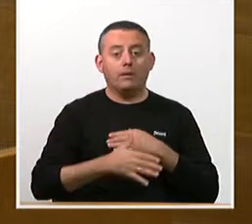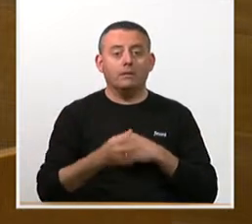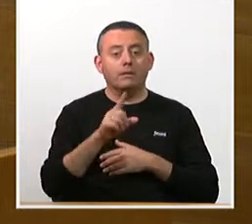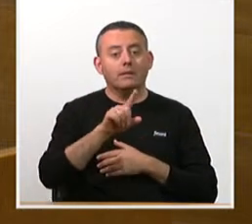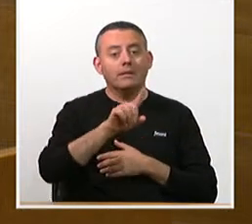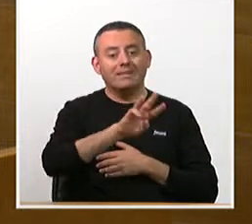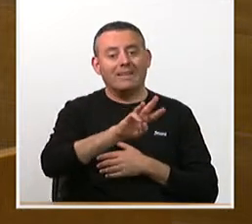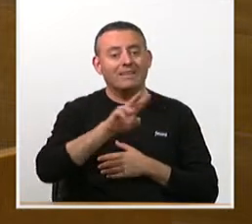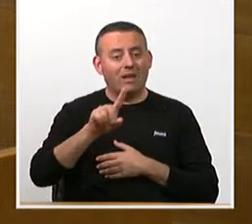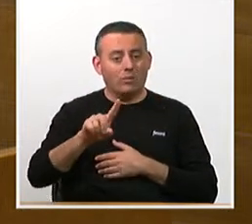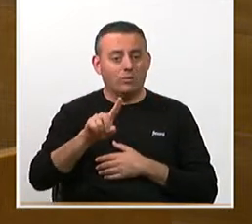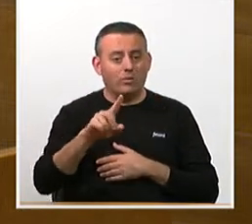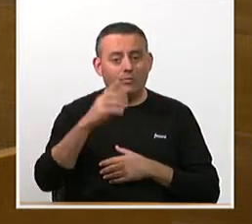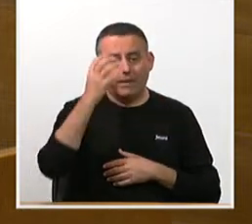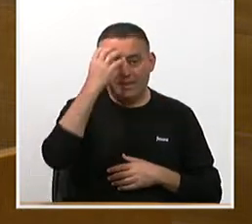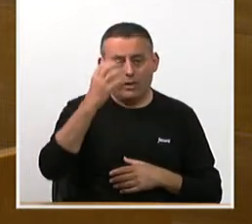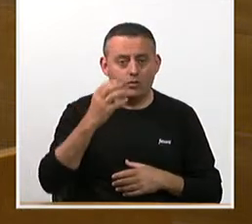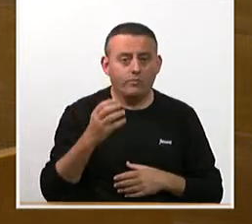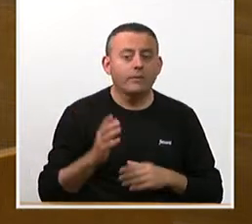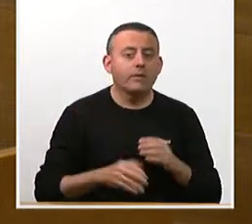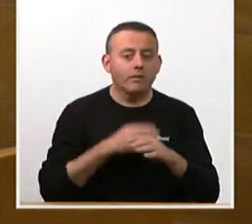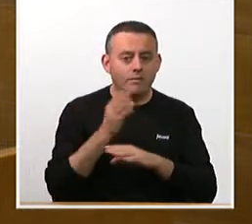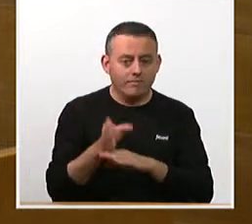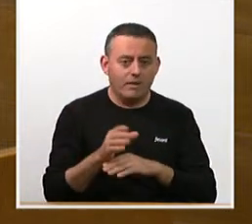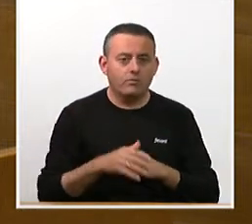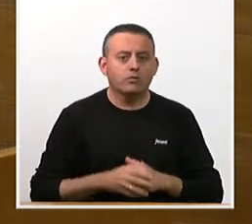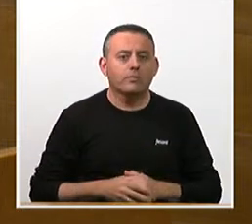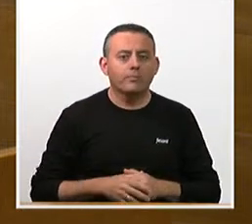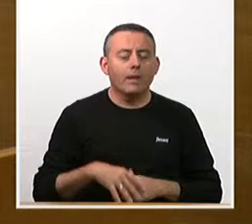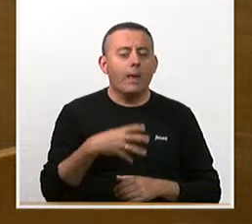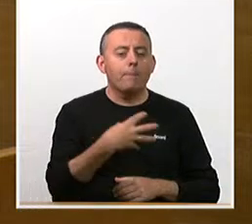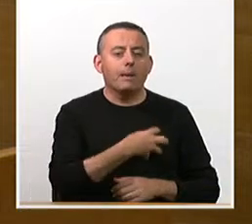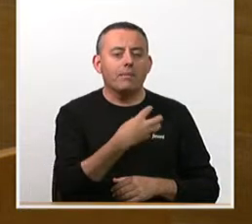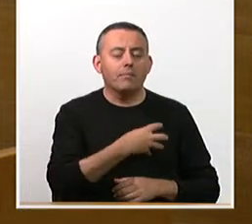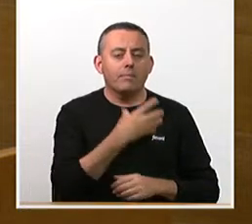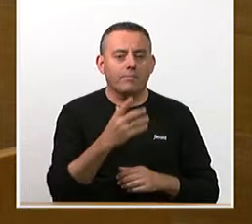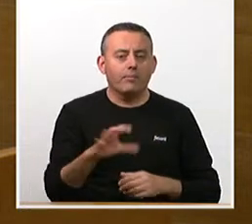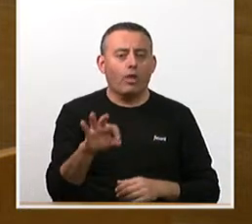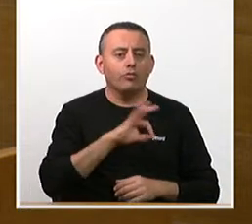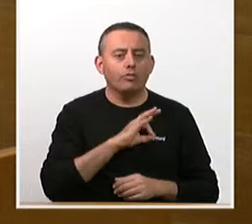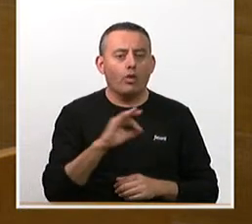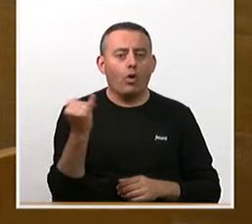expli elpe Juan Manuel de